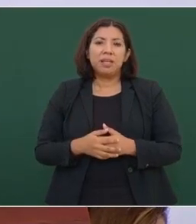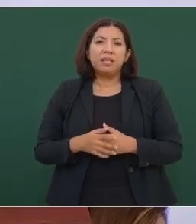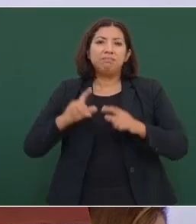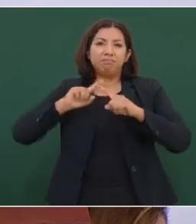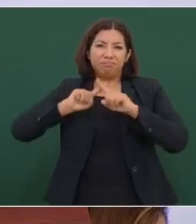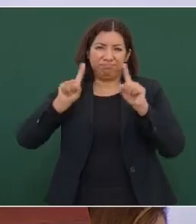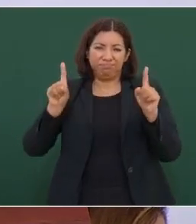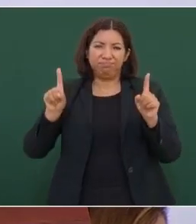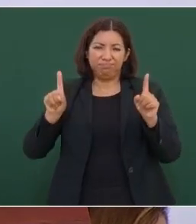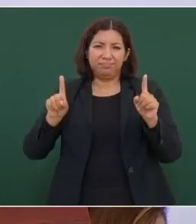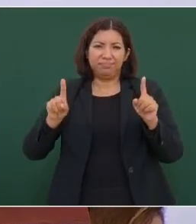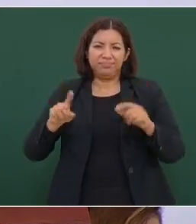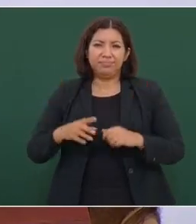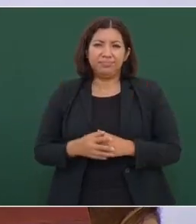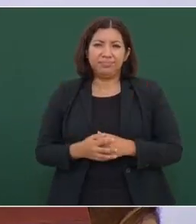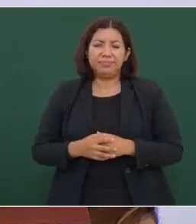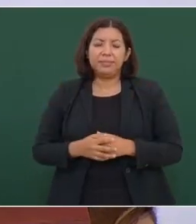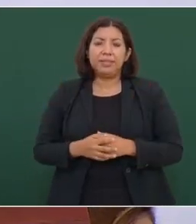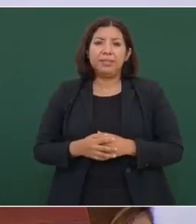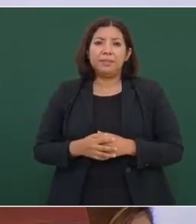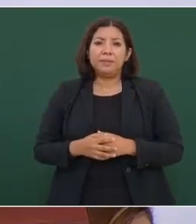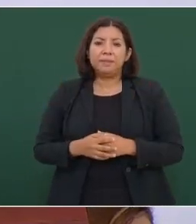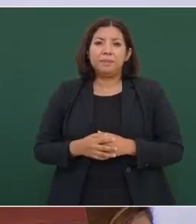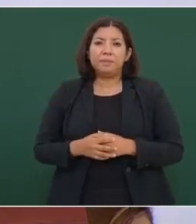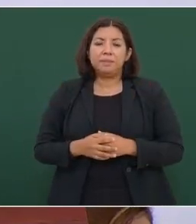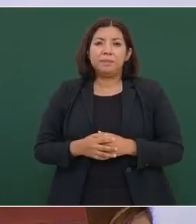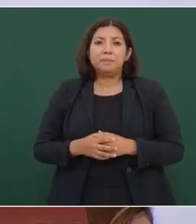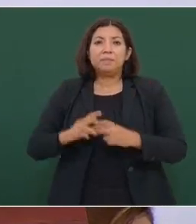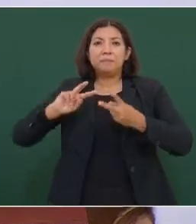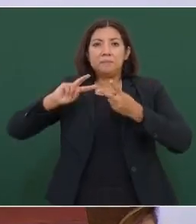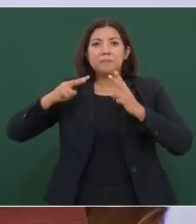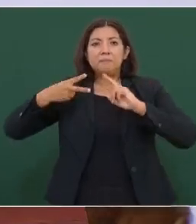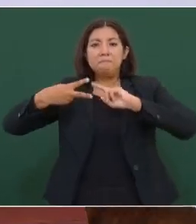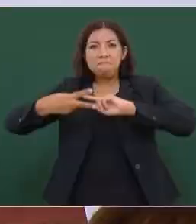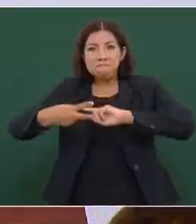garantizar en los países, a los pueblos,